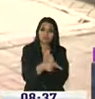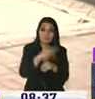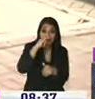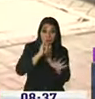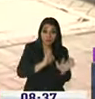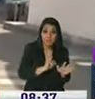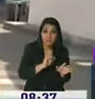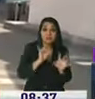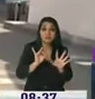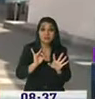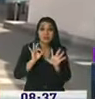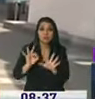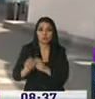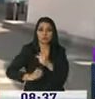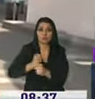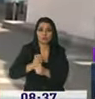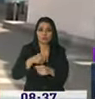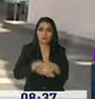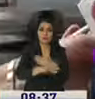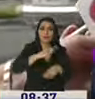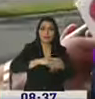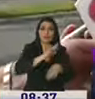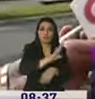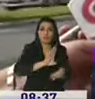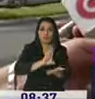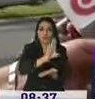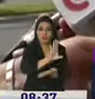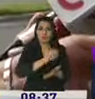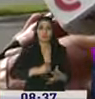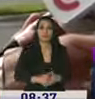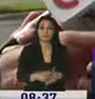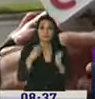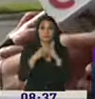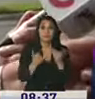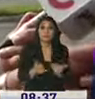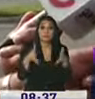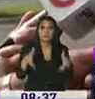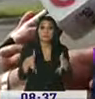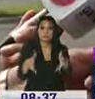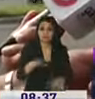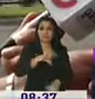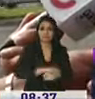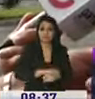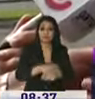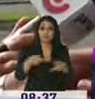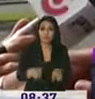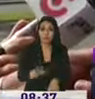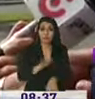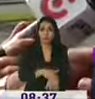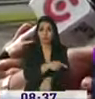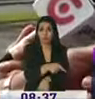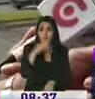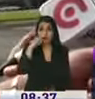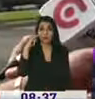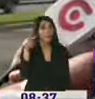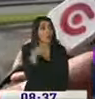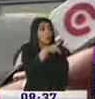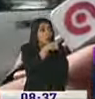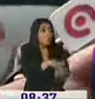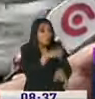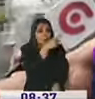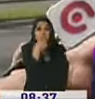7 y 8 años en los baños del plantel. El profesor, que ahora está detenido y que también ha sido un implicado porque fue reconocido por los niños,